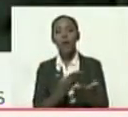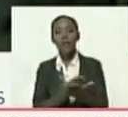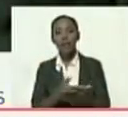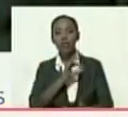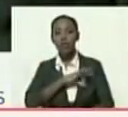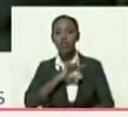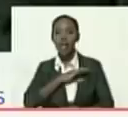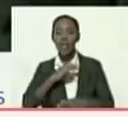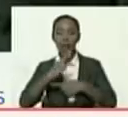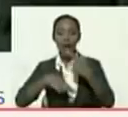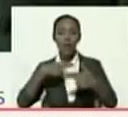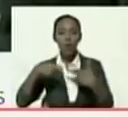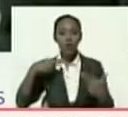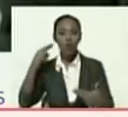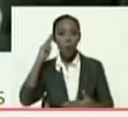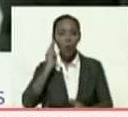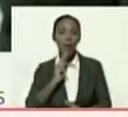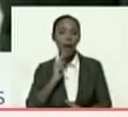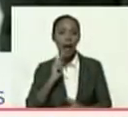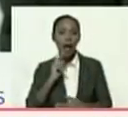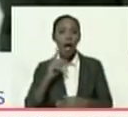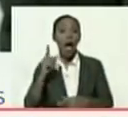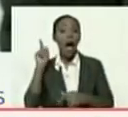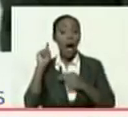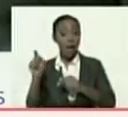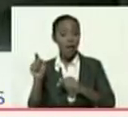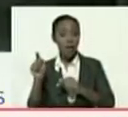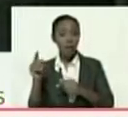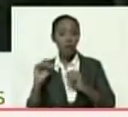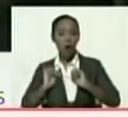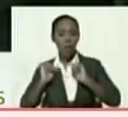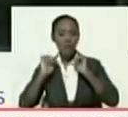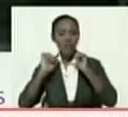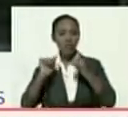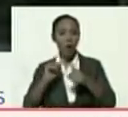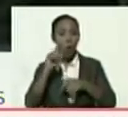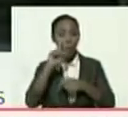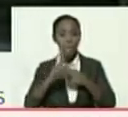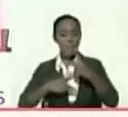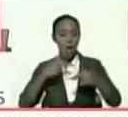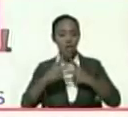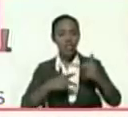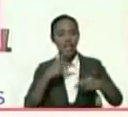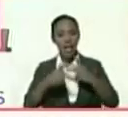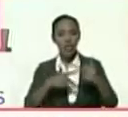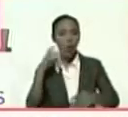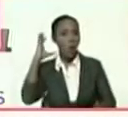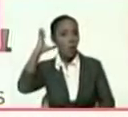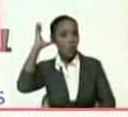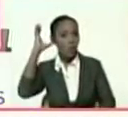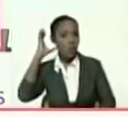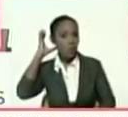la Revolución Bolivariana. Fue a partir de allí donde comenzó un proceso de